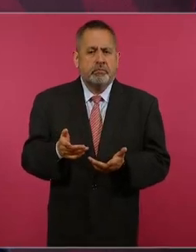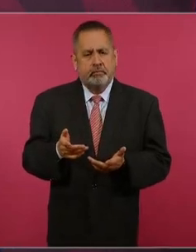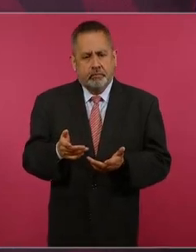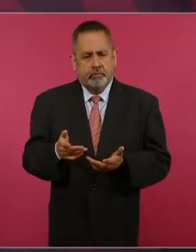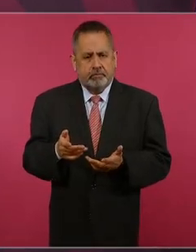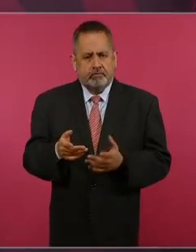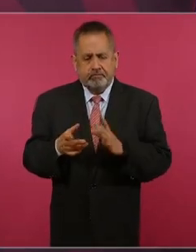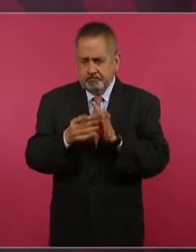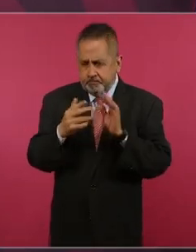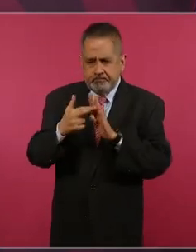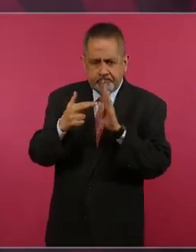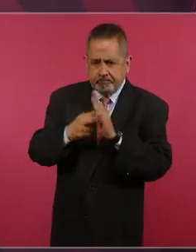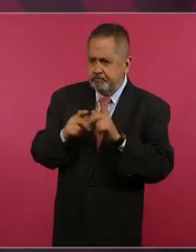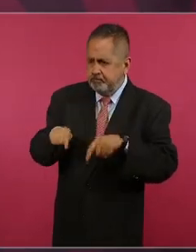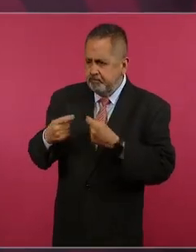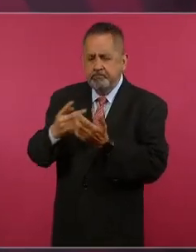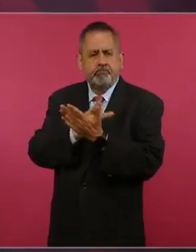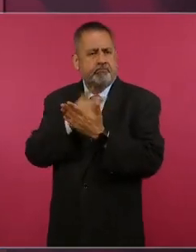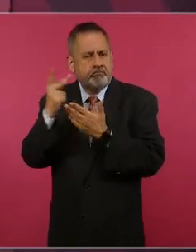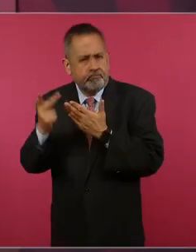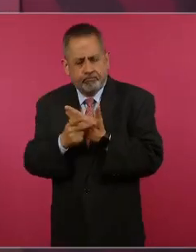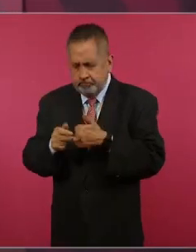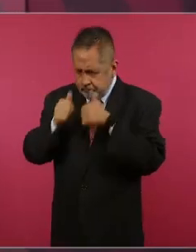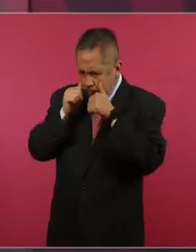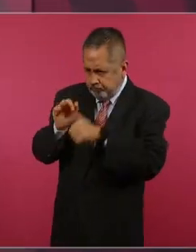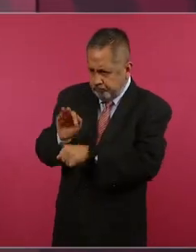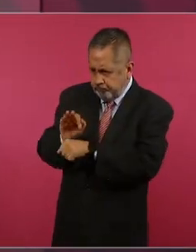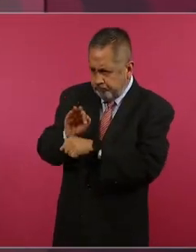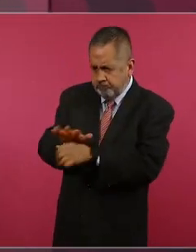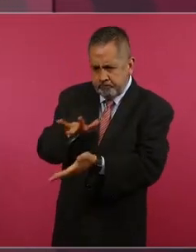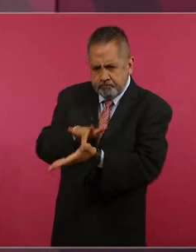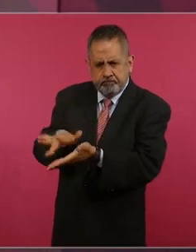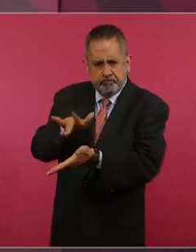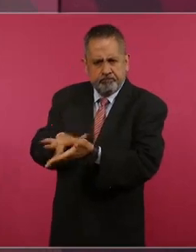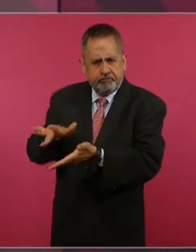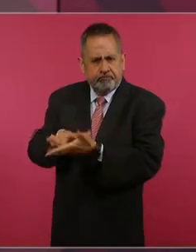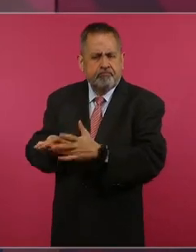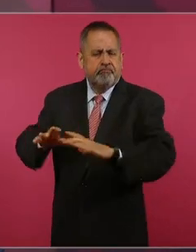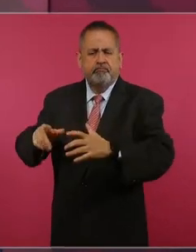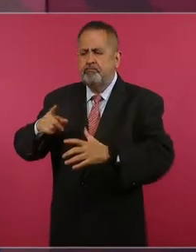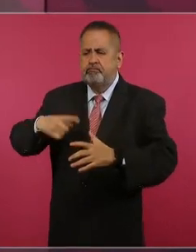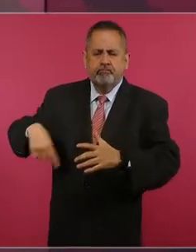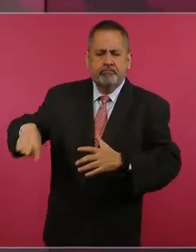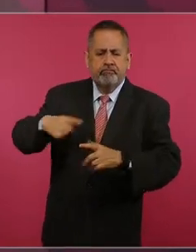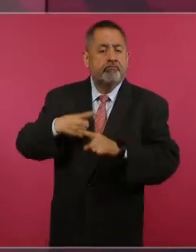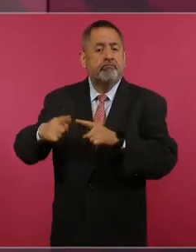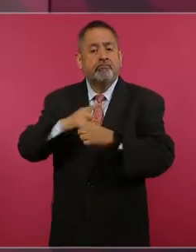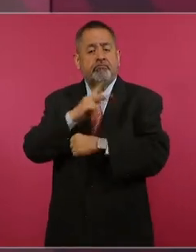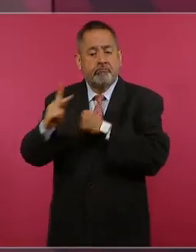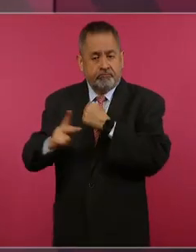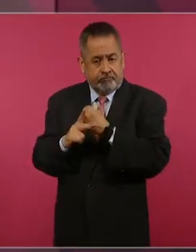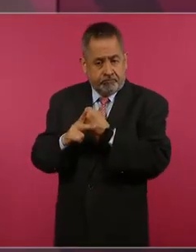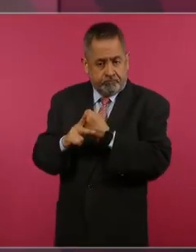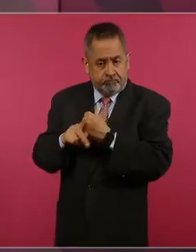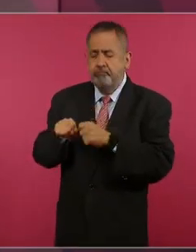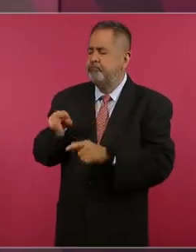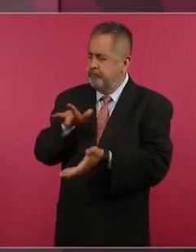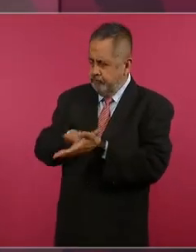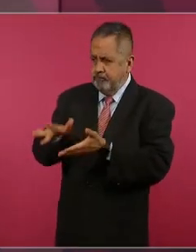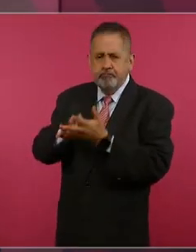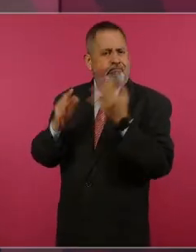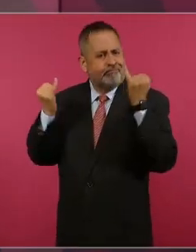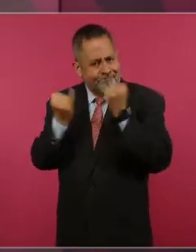se están aplicando los programas de apoyo en varios países,